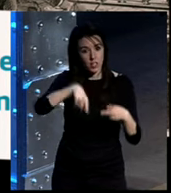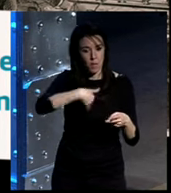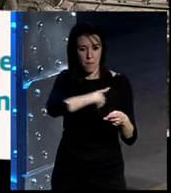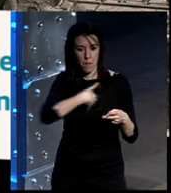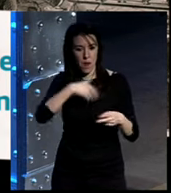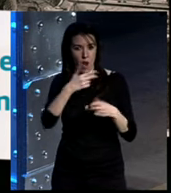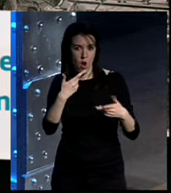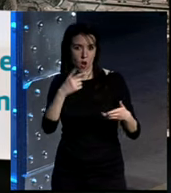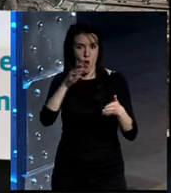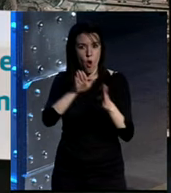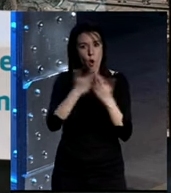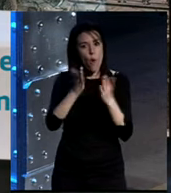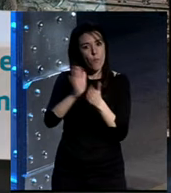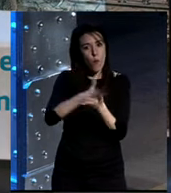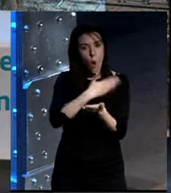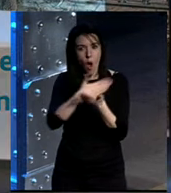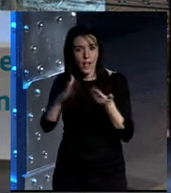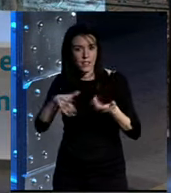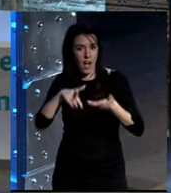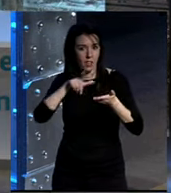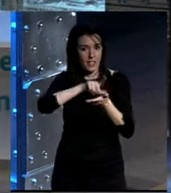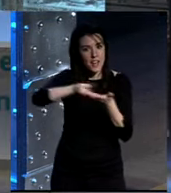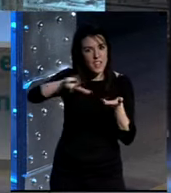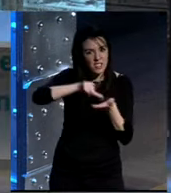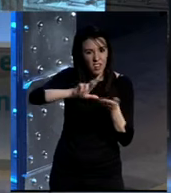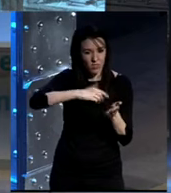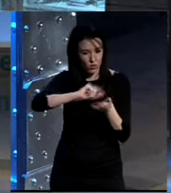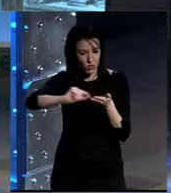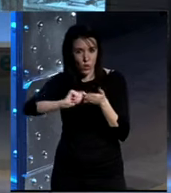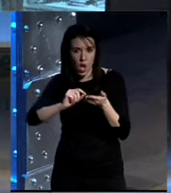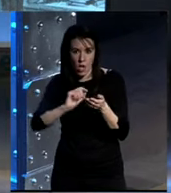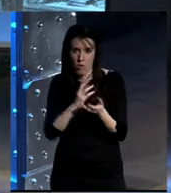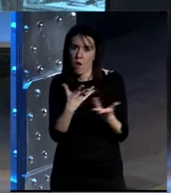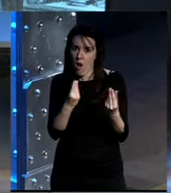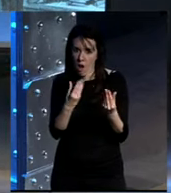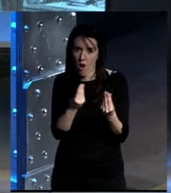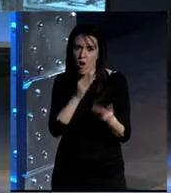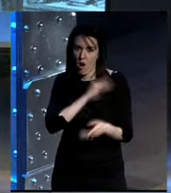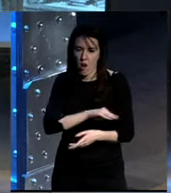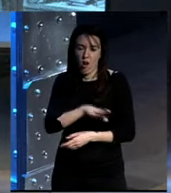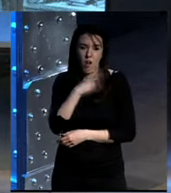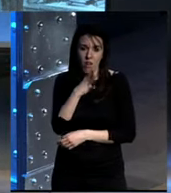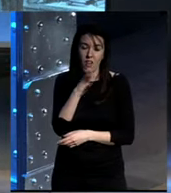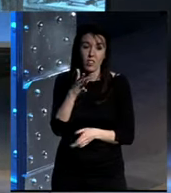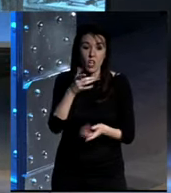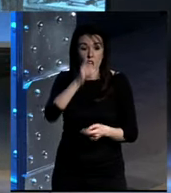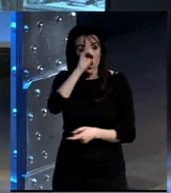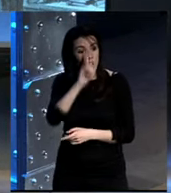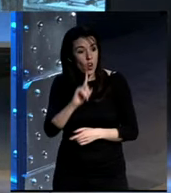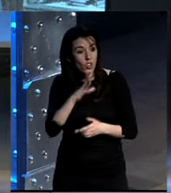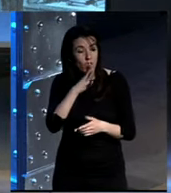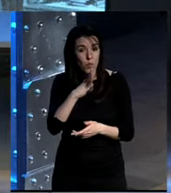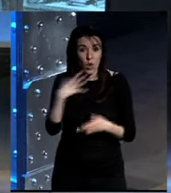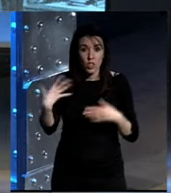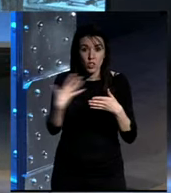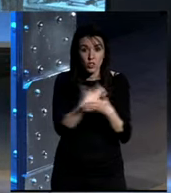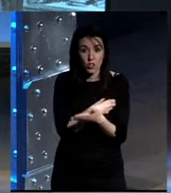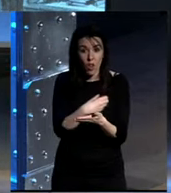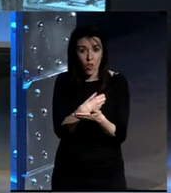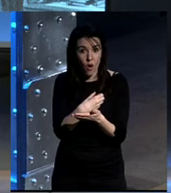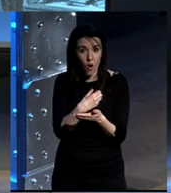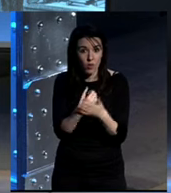poetas, literatos, pero realmente una cantidad notable. Y yo no sé si todo esto ha llegado a ver